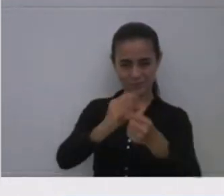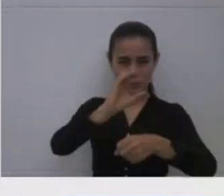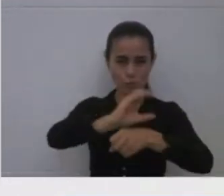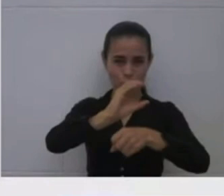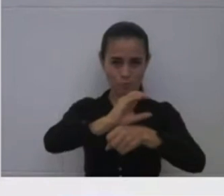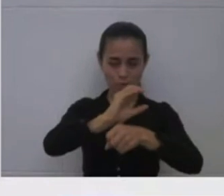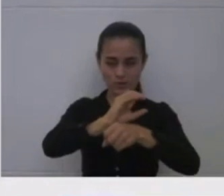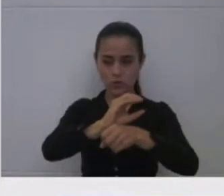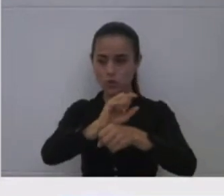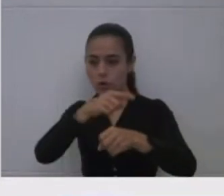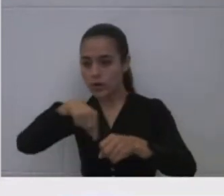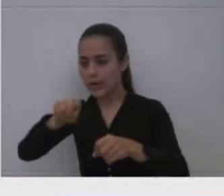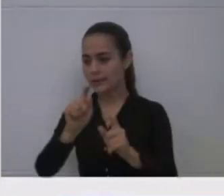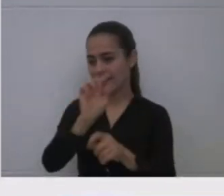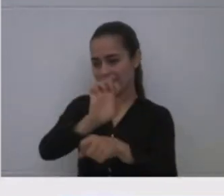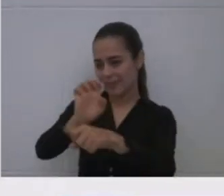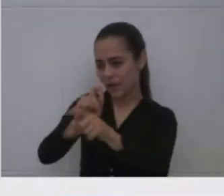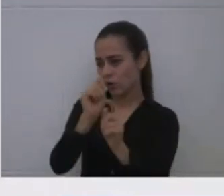de control.